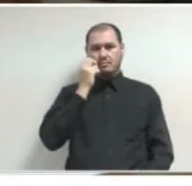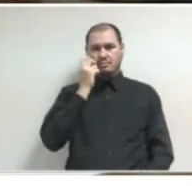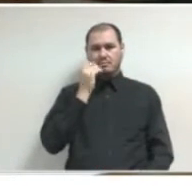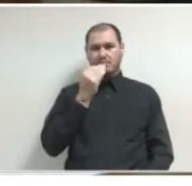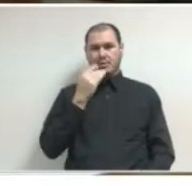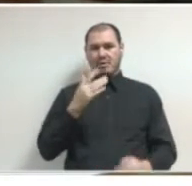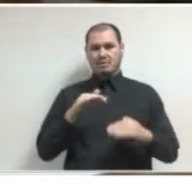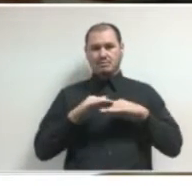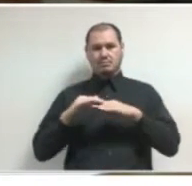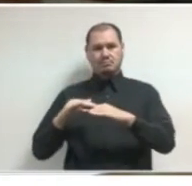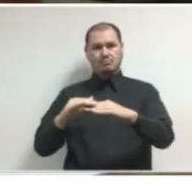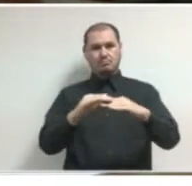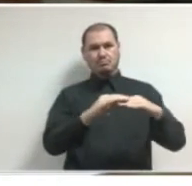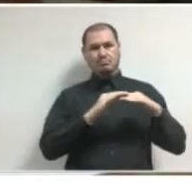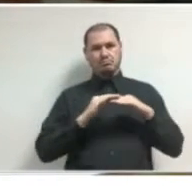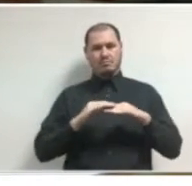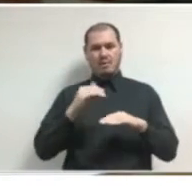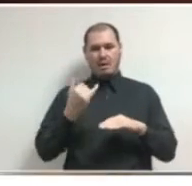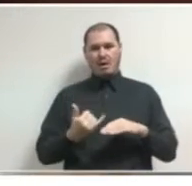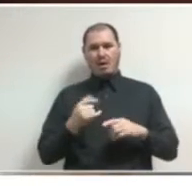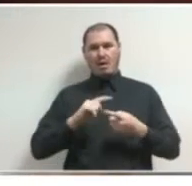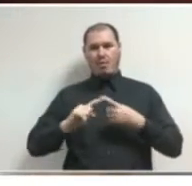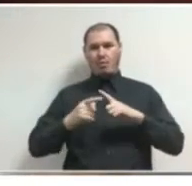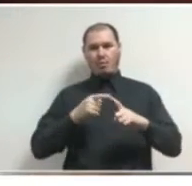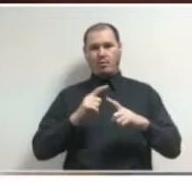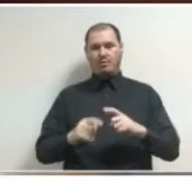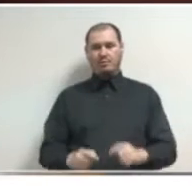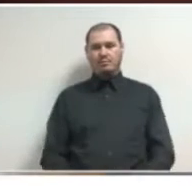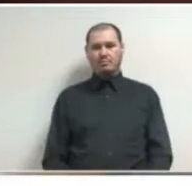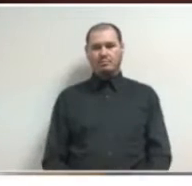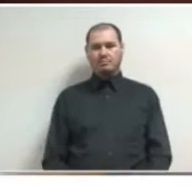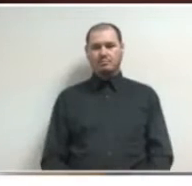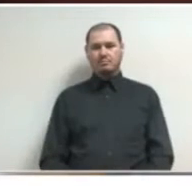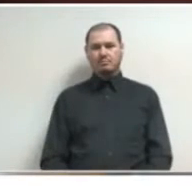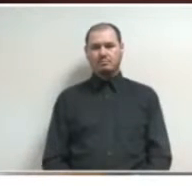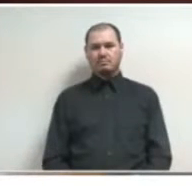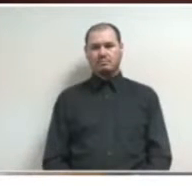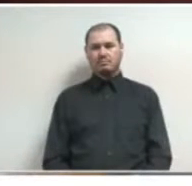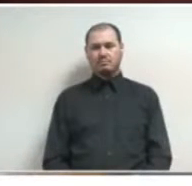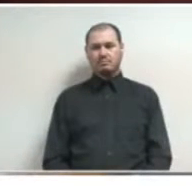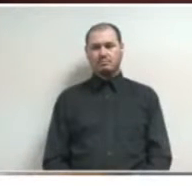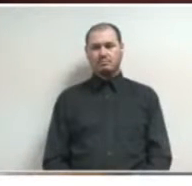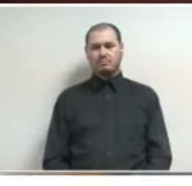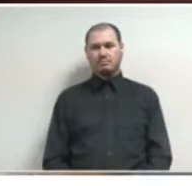Sí, Guarara, Mónico, y Catuco, ahora que hoy ya aprobamos, vea. Yo